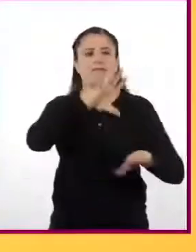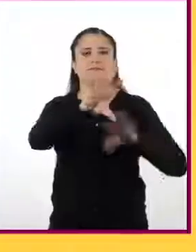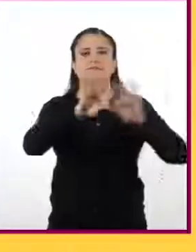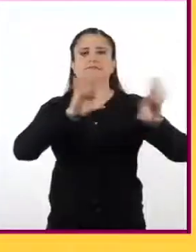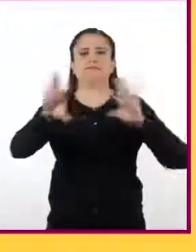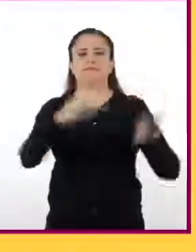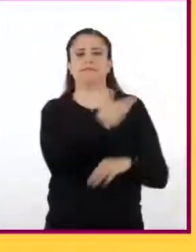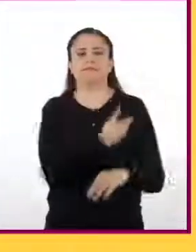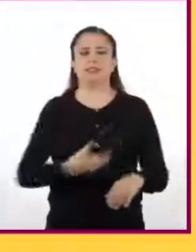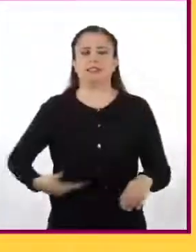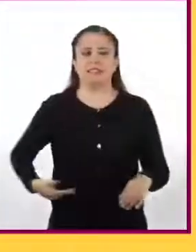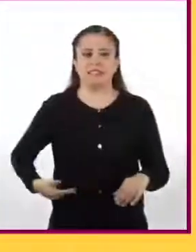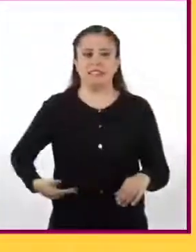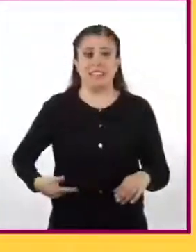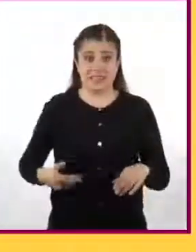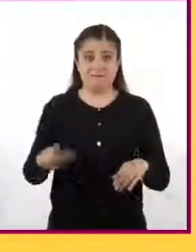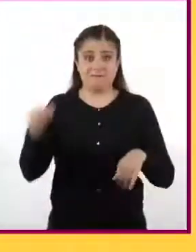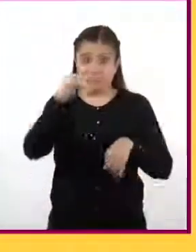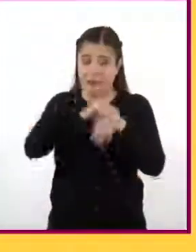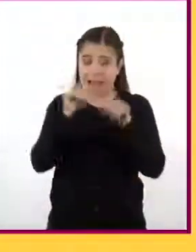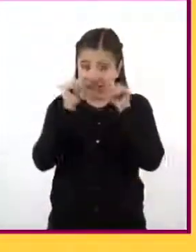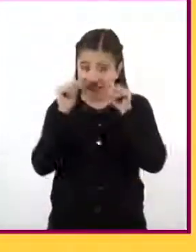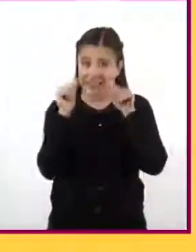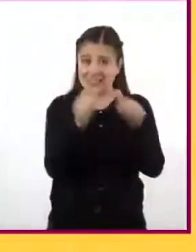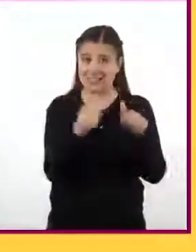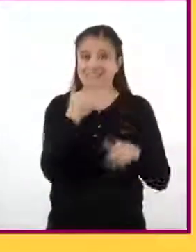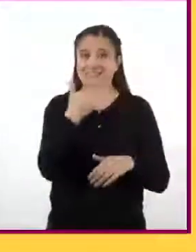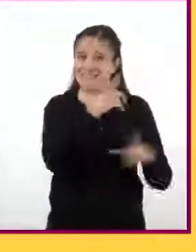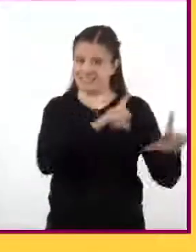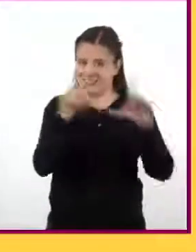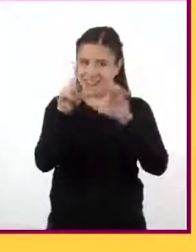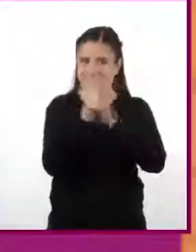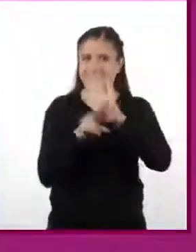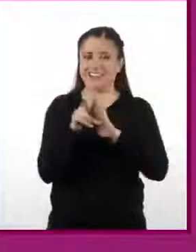representantes. Pongan mucha atención. Corre video.